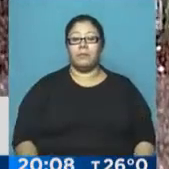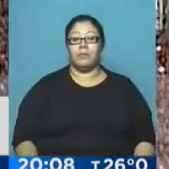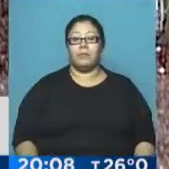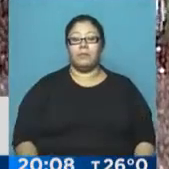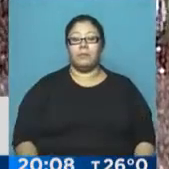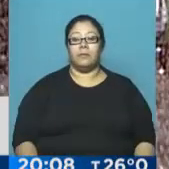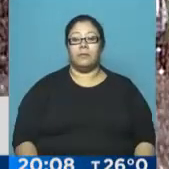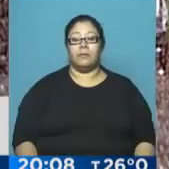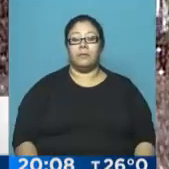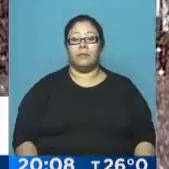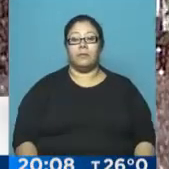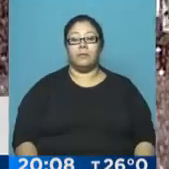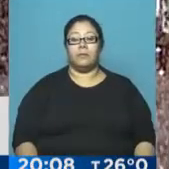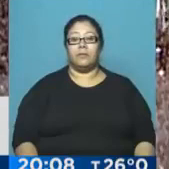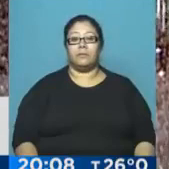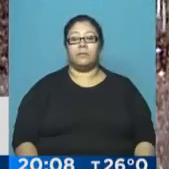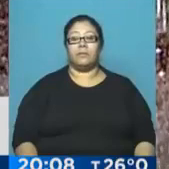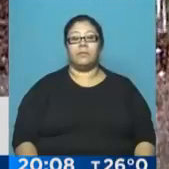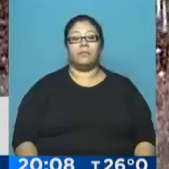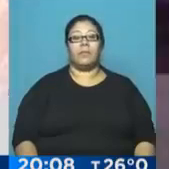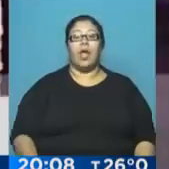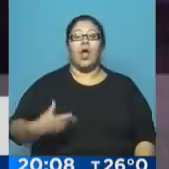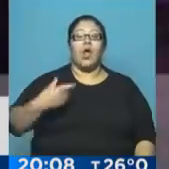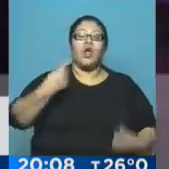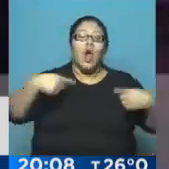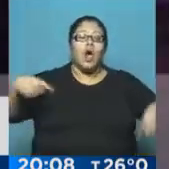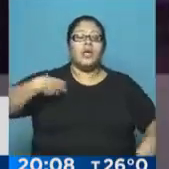además de las conquistas sociales,